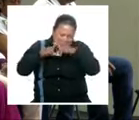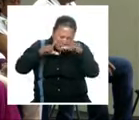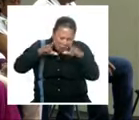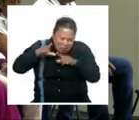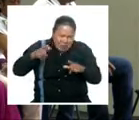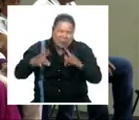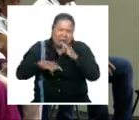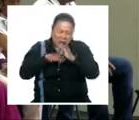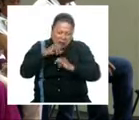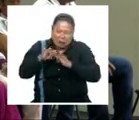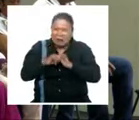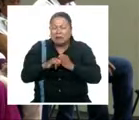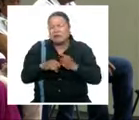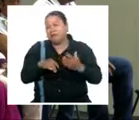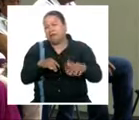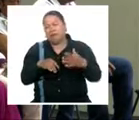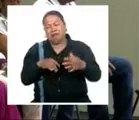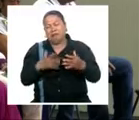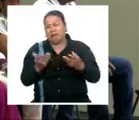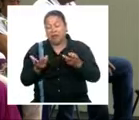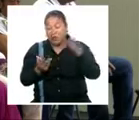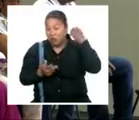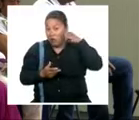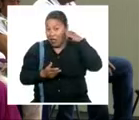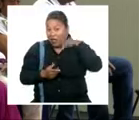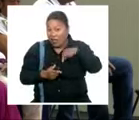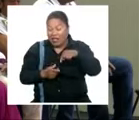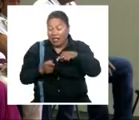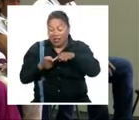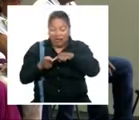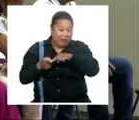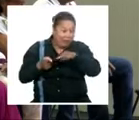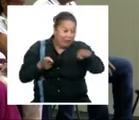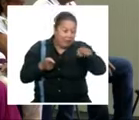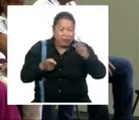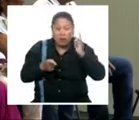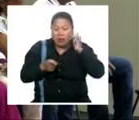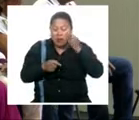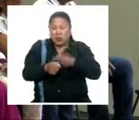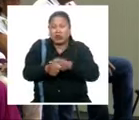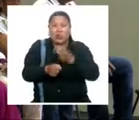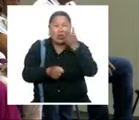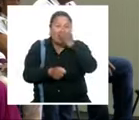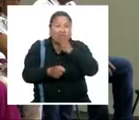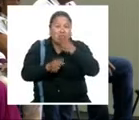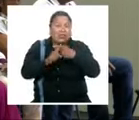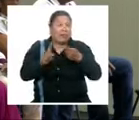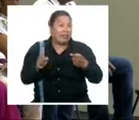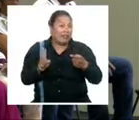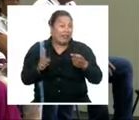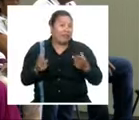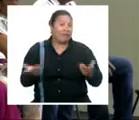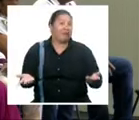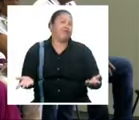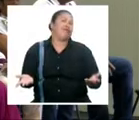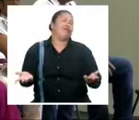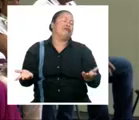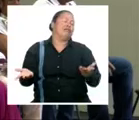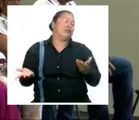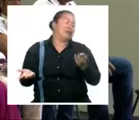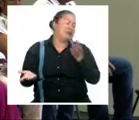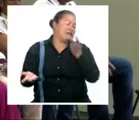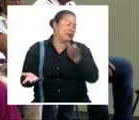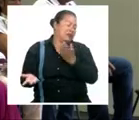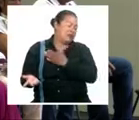y extranjeros. Hacer de Oaxaca a Puerto Escondido 2 horas y media es algo